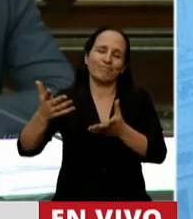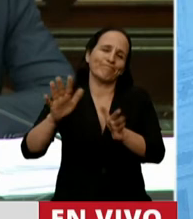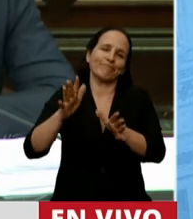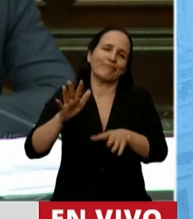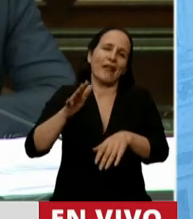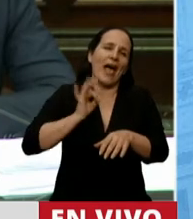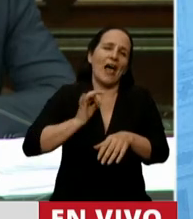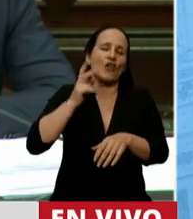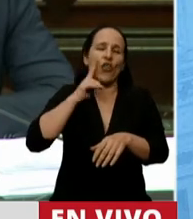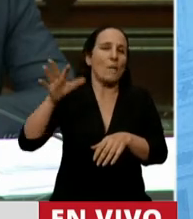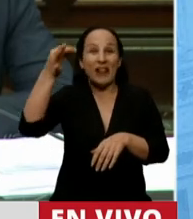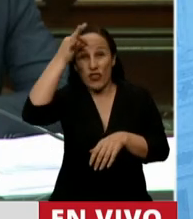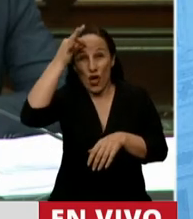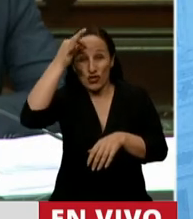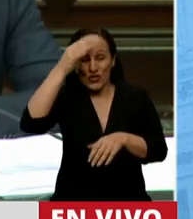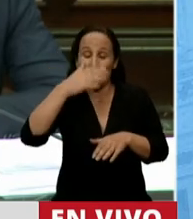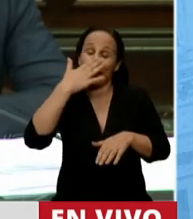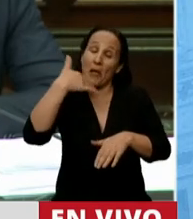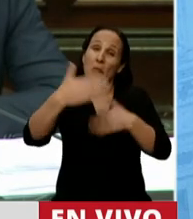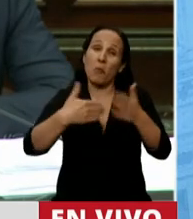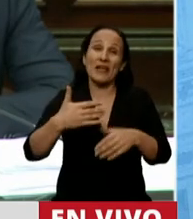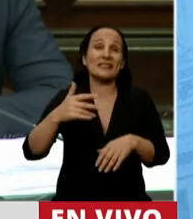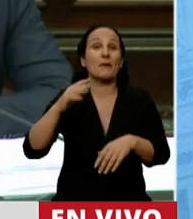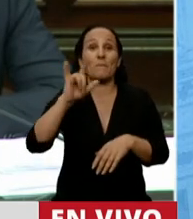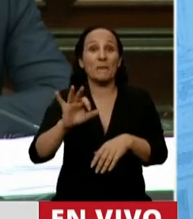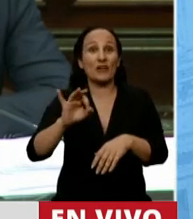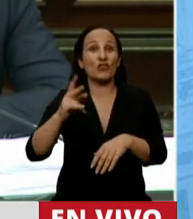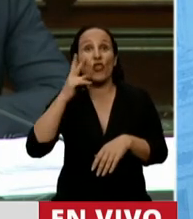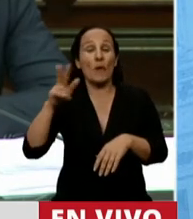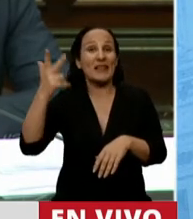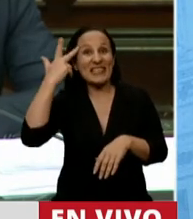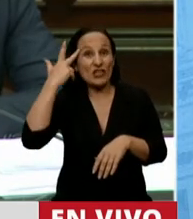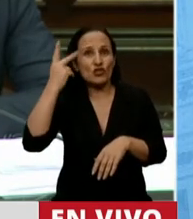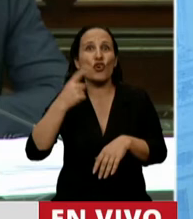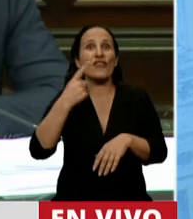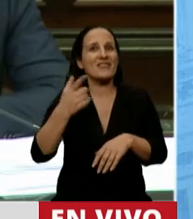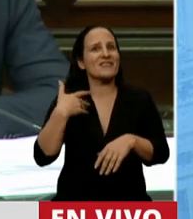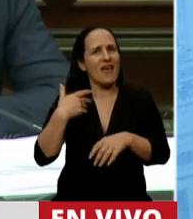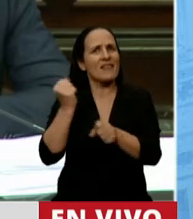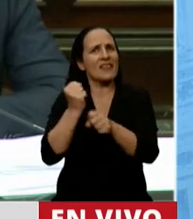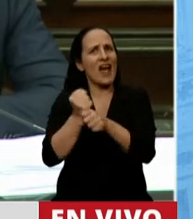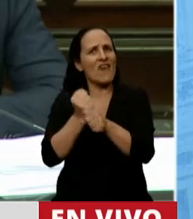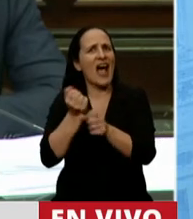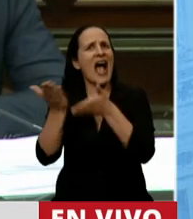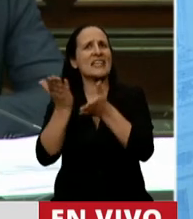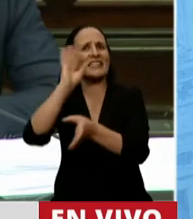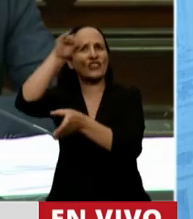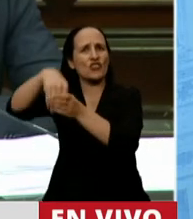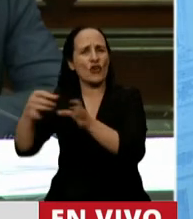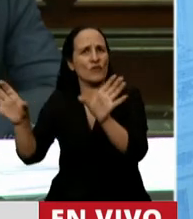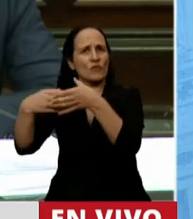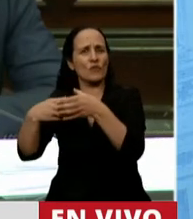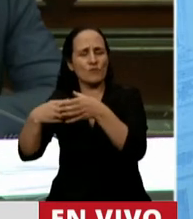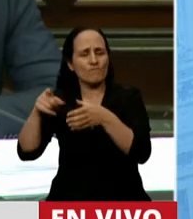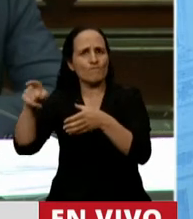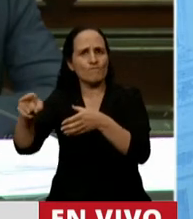del 2012, en marzo, creo, del año 2018, dijo que asesoraba al grupo Indalo. Ahí hubo una confusión, o al menos